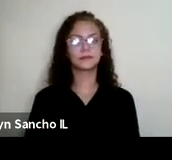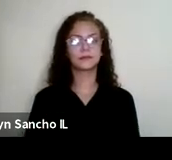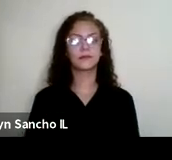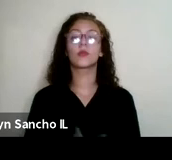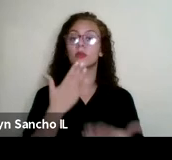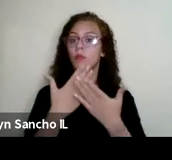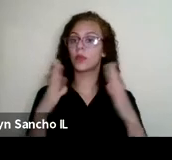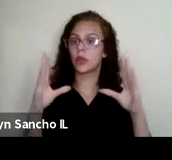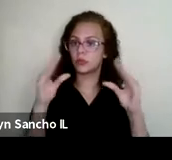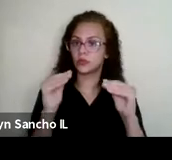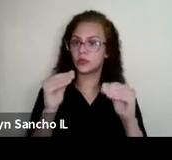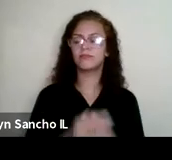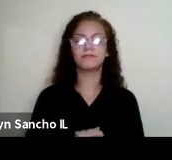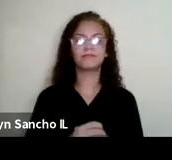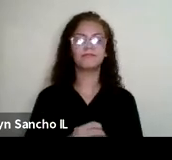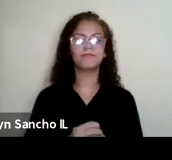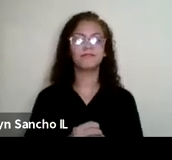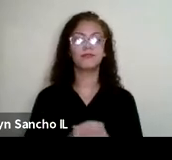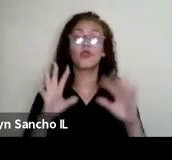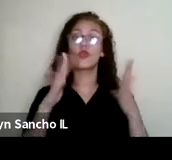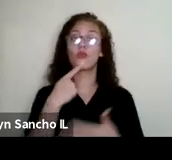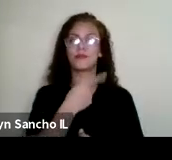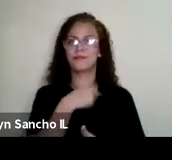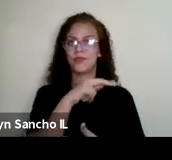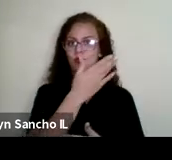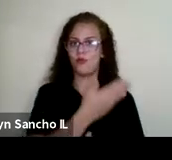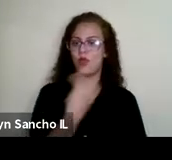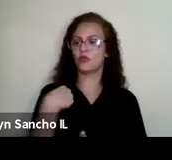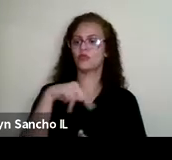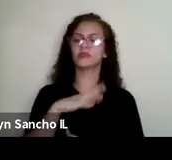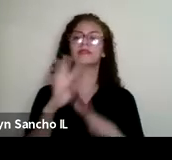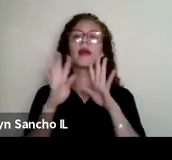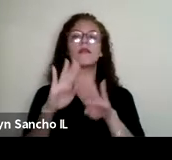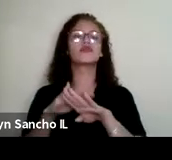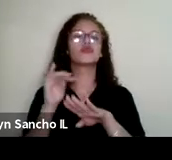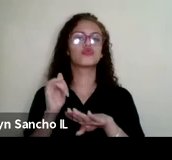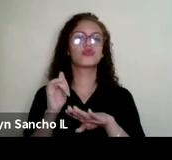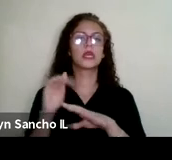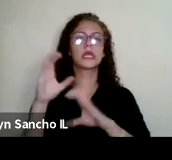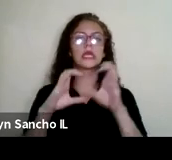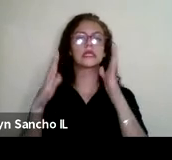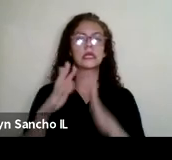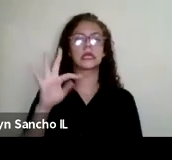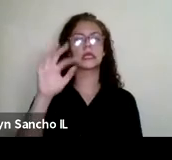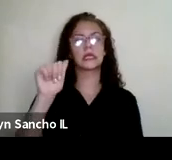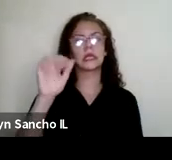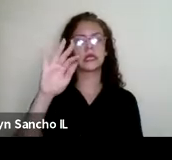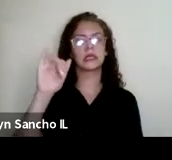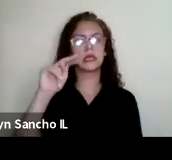Buenas noches. Como decía la compañera, nos corresponde hablar sobre la científica Tatiana